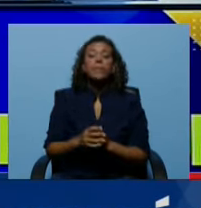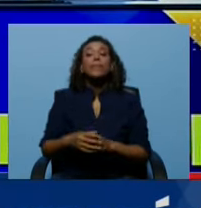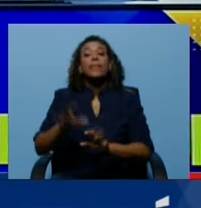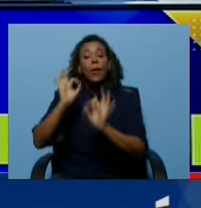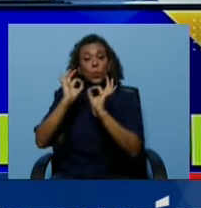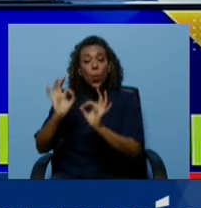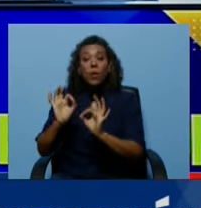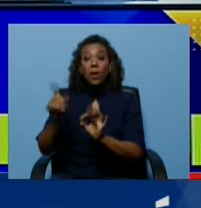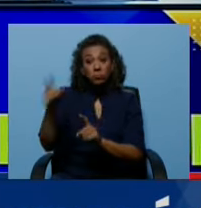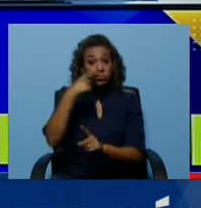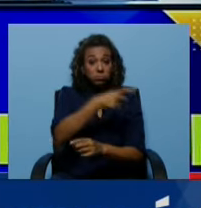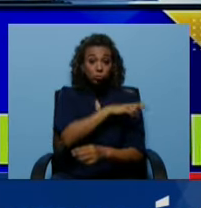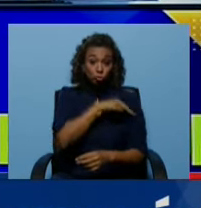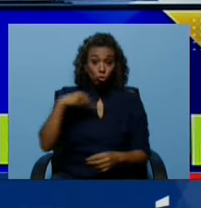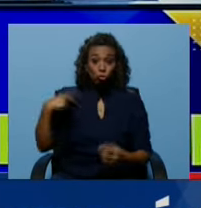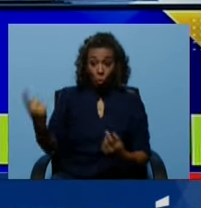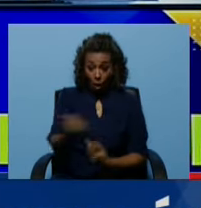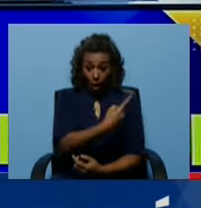Igualmente, fíjense, nosotros